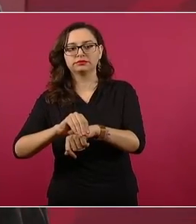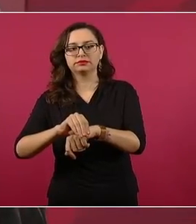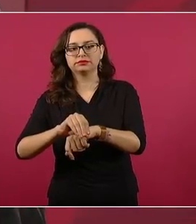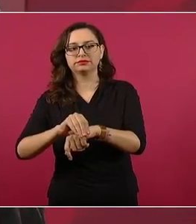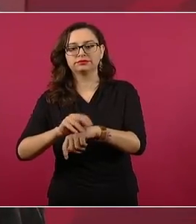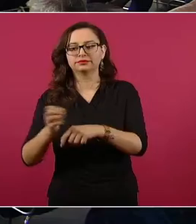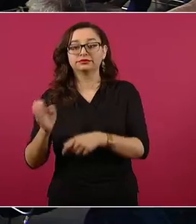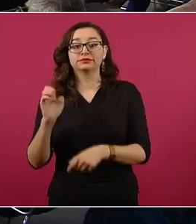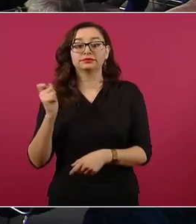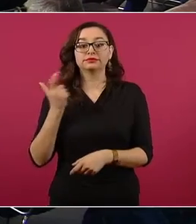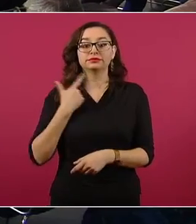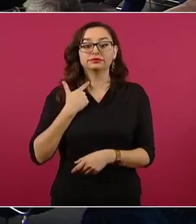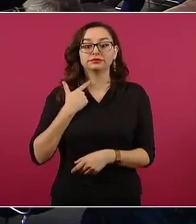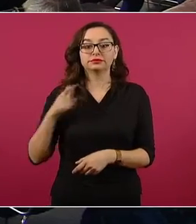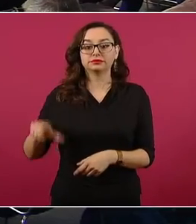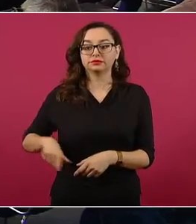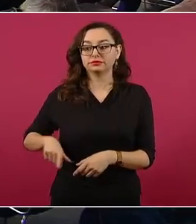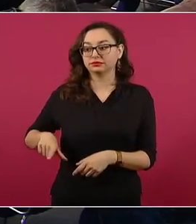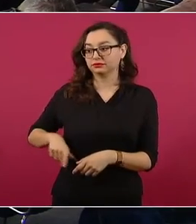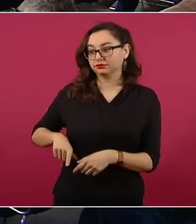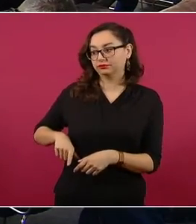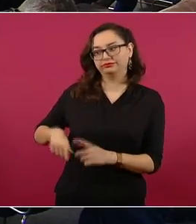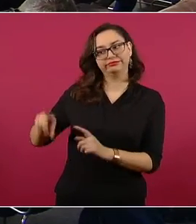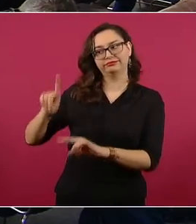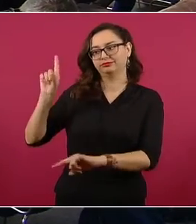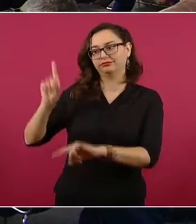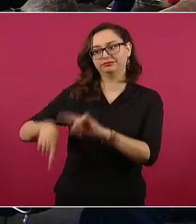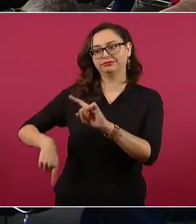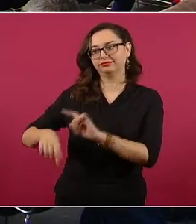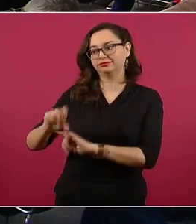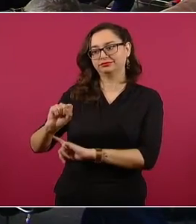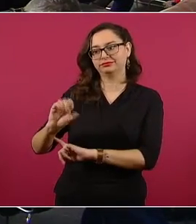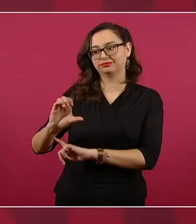facultades a la Secretaría de Comunicaciones